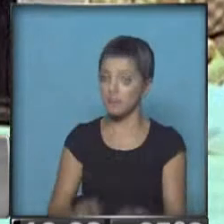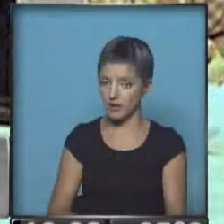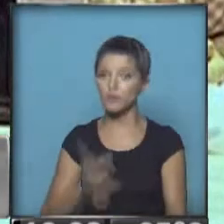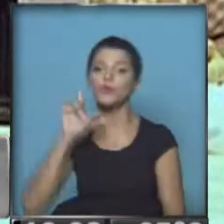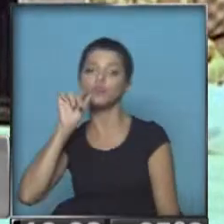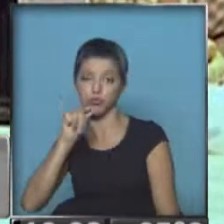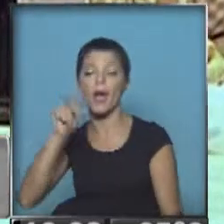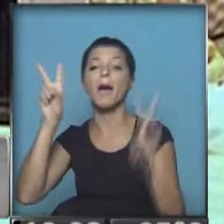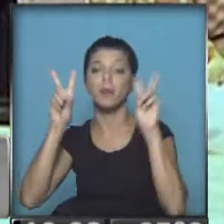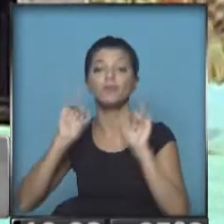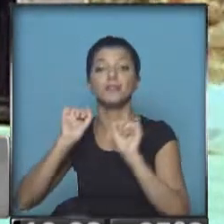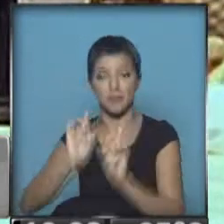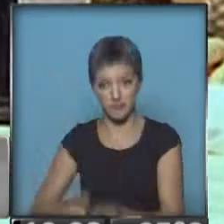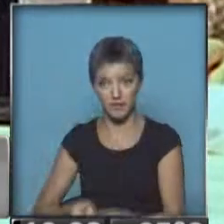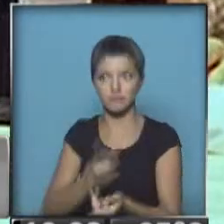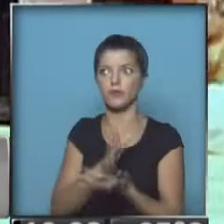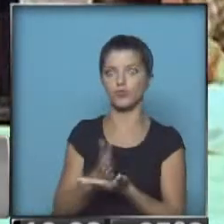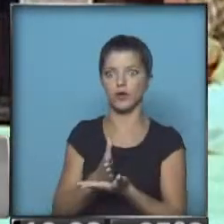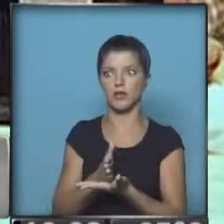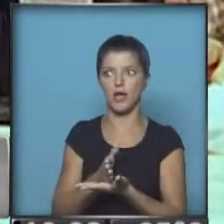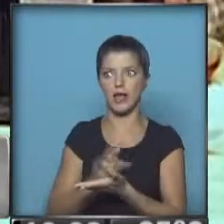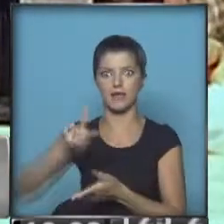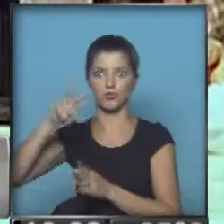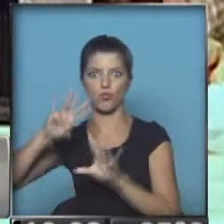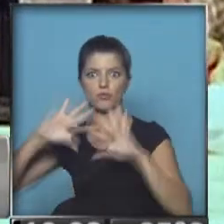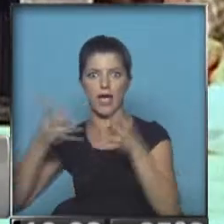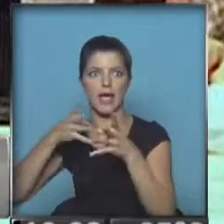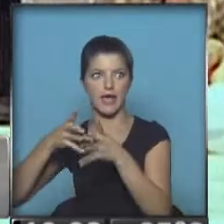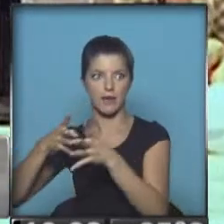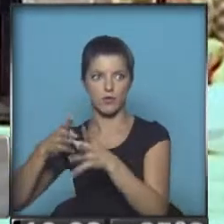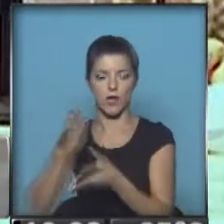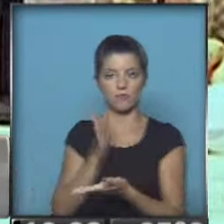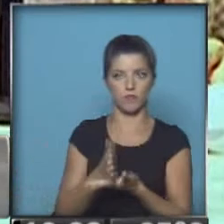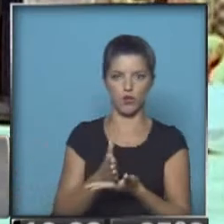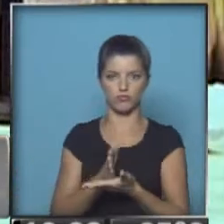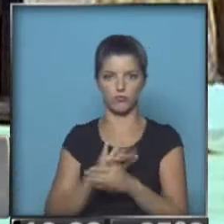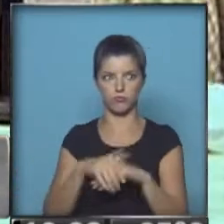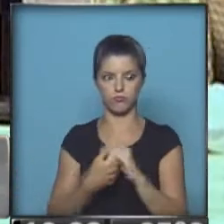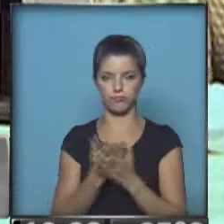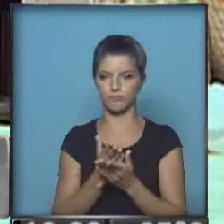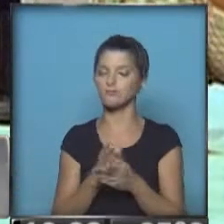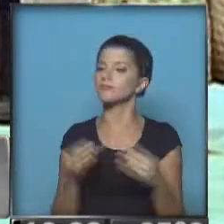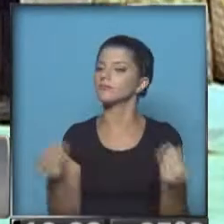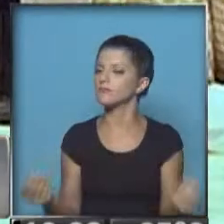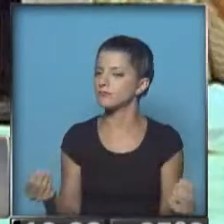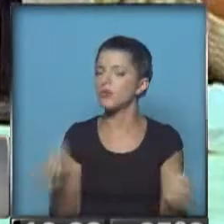el gran reproche que tuvo Perón fue también la neutralidad frente a la Segunda Guerra Mundial. Que no es